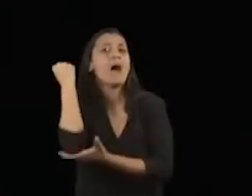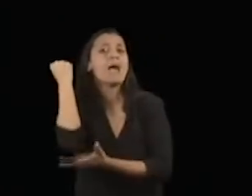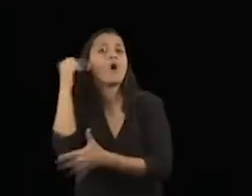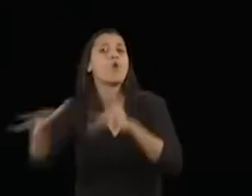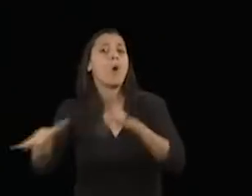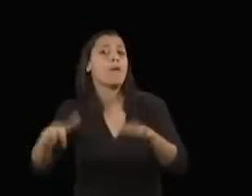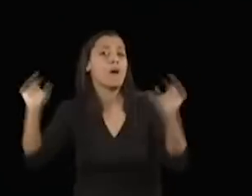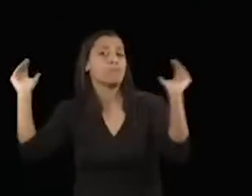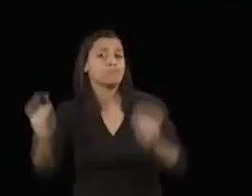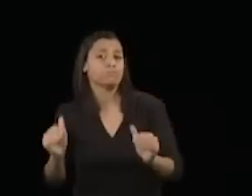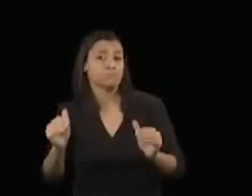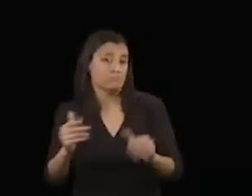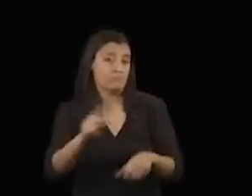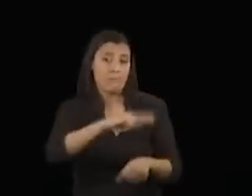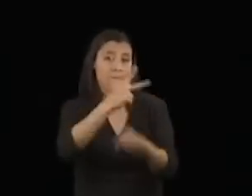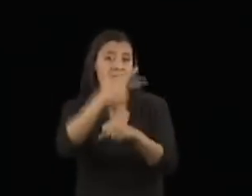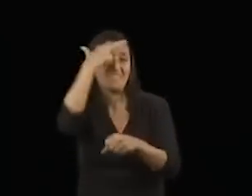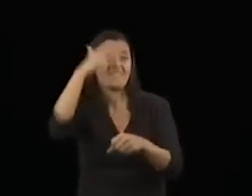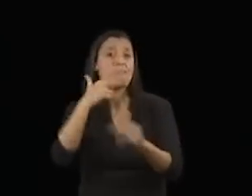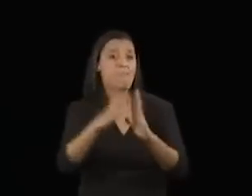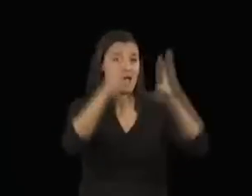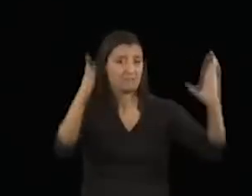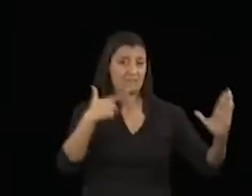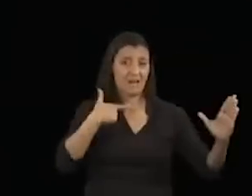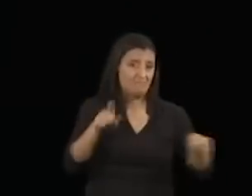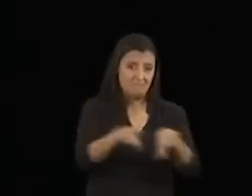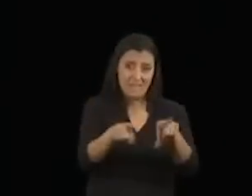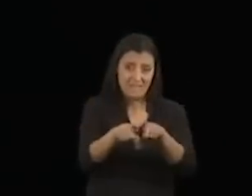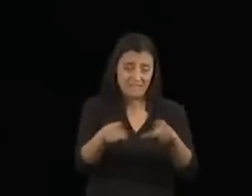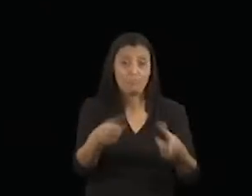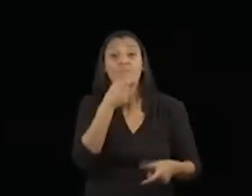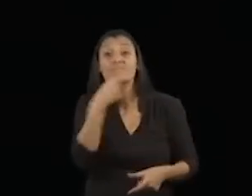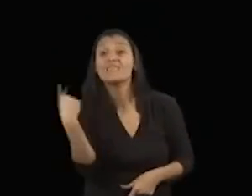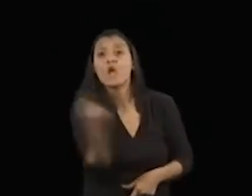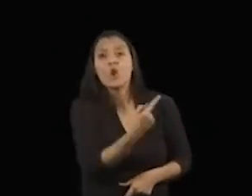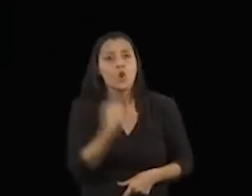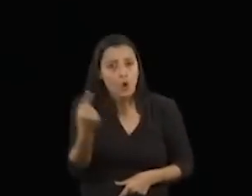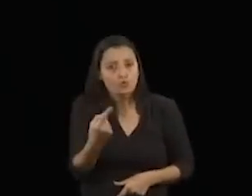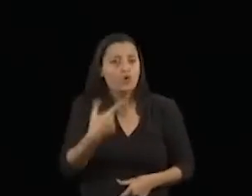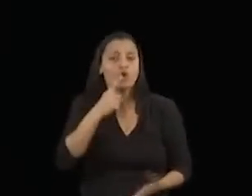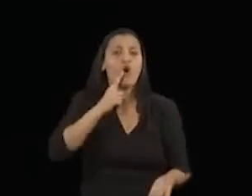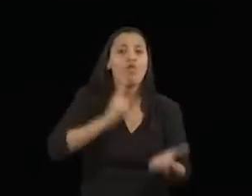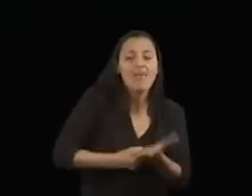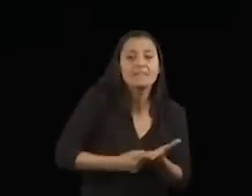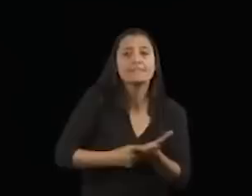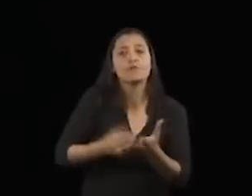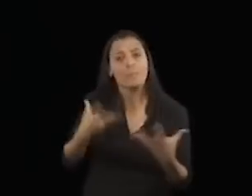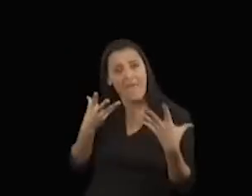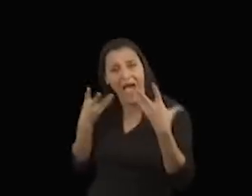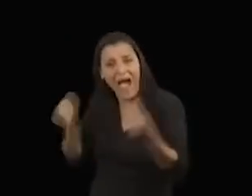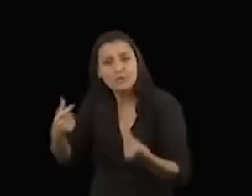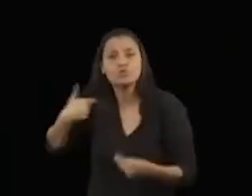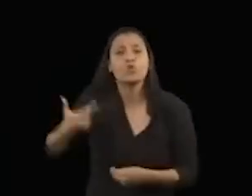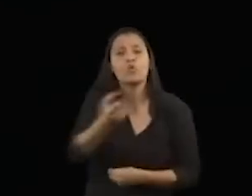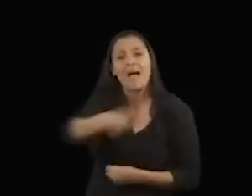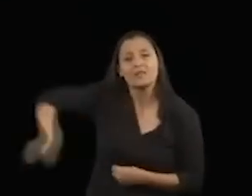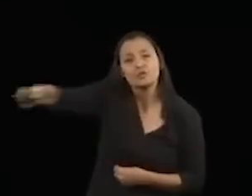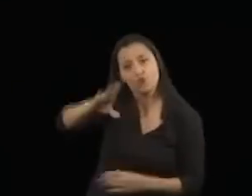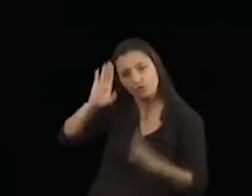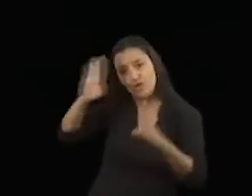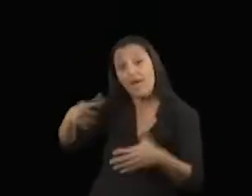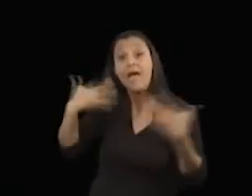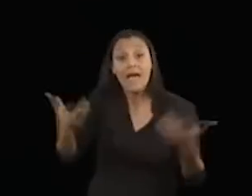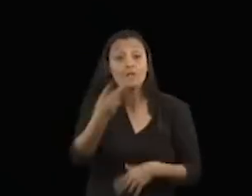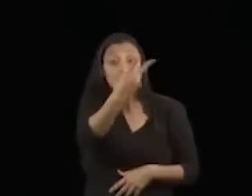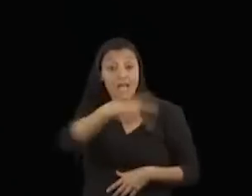año, ¿qué es lo que decidimos? Y decidimos hacer una fuerte política de contención social. Entonces, duplicamos